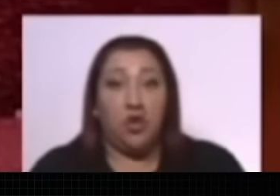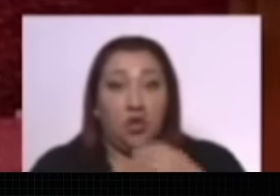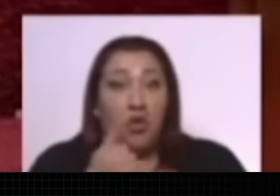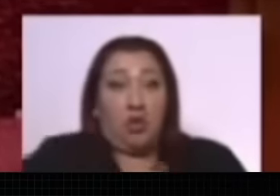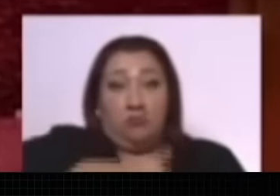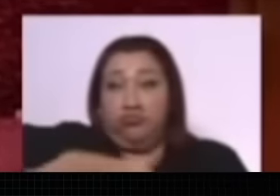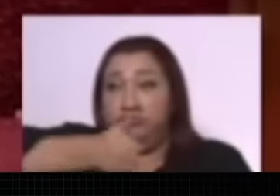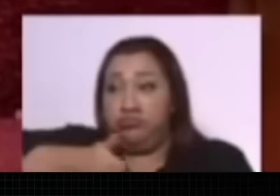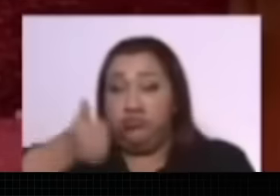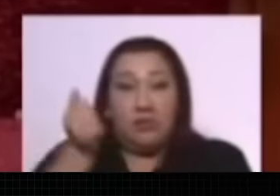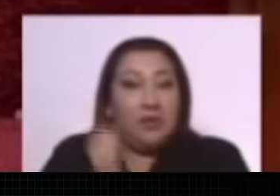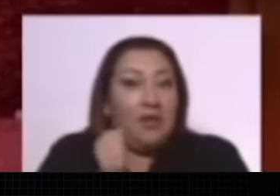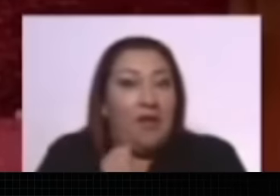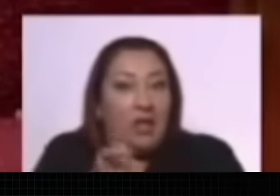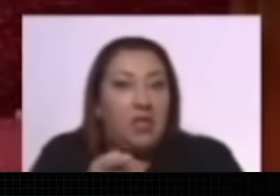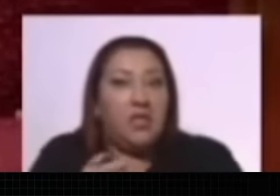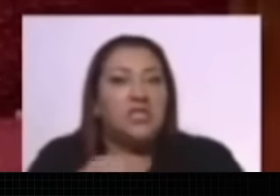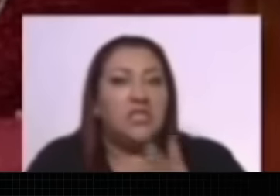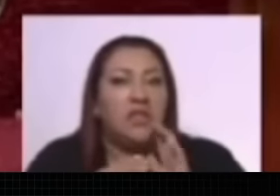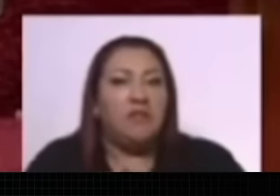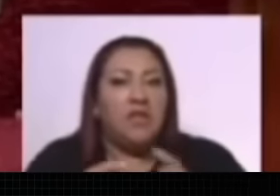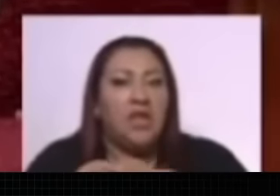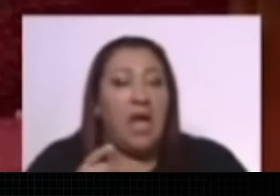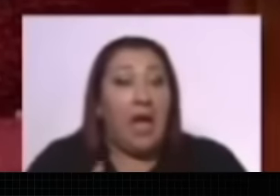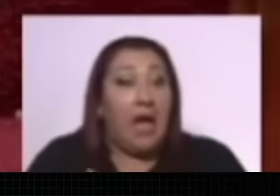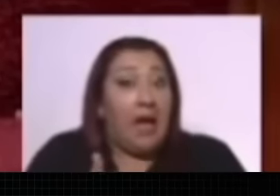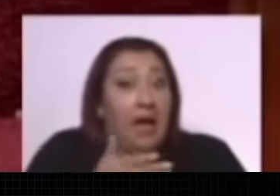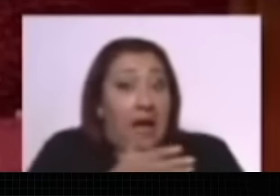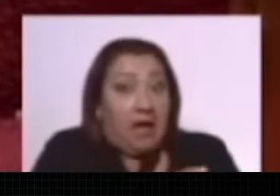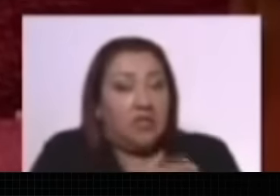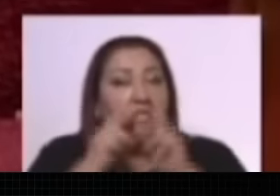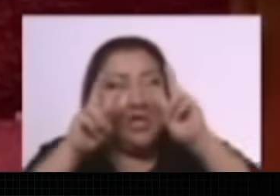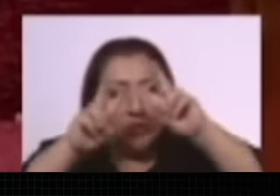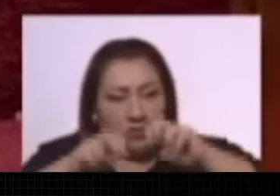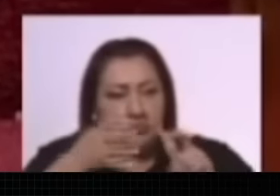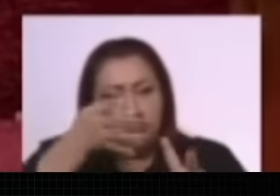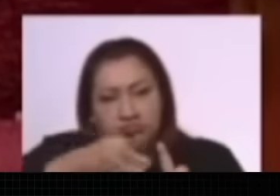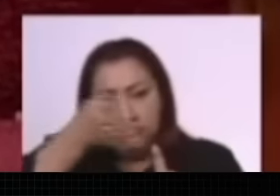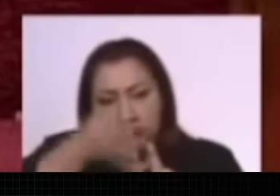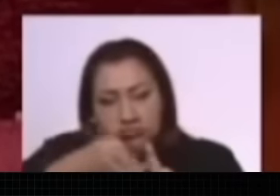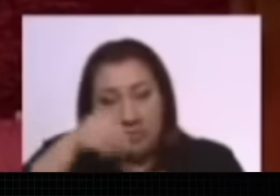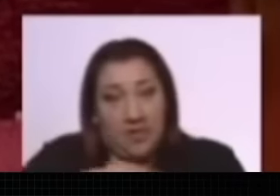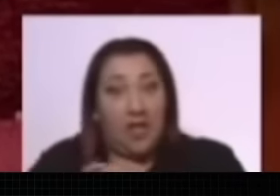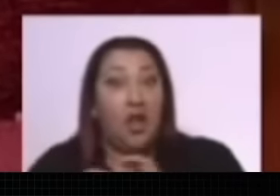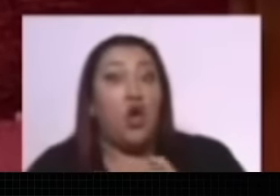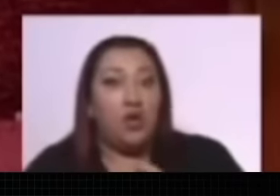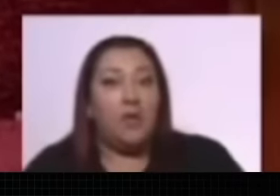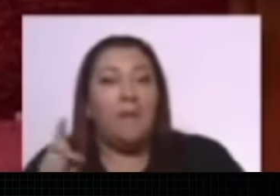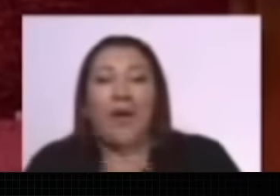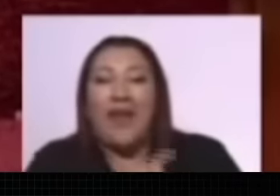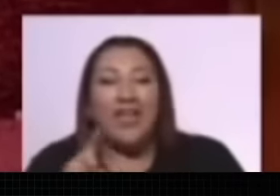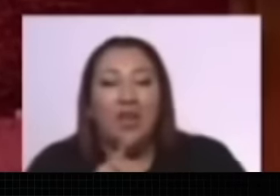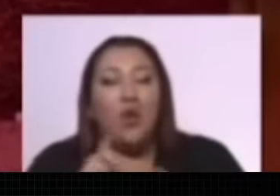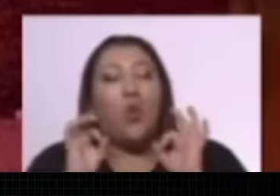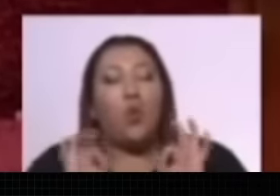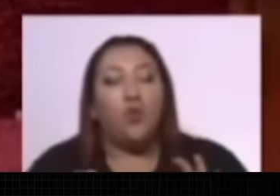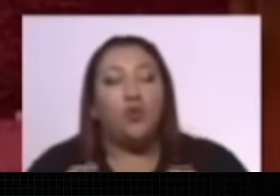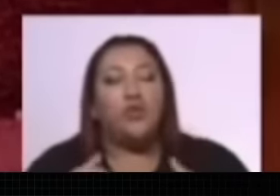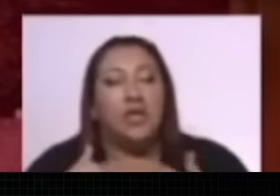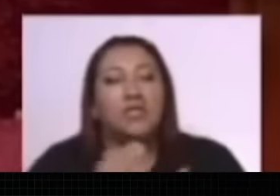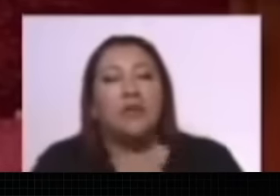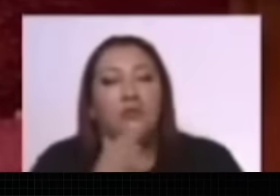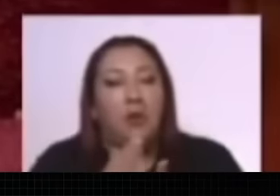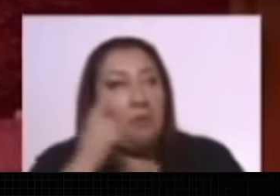altos funcionarios sean previamente investigados por el Congreso para evitar